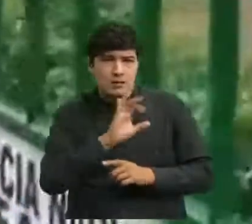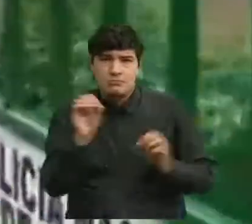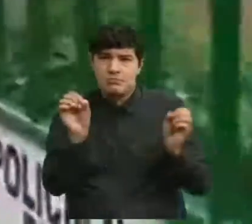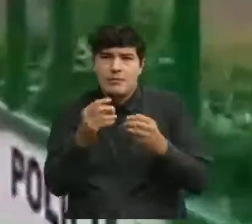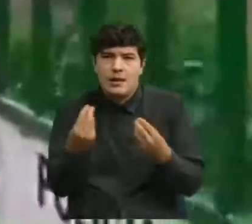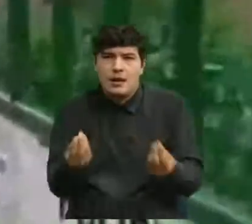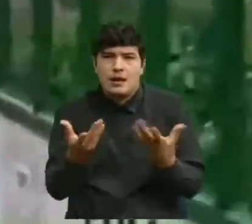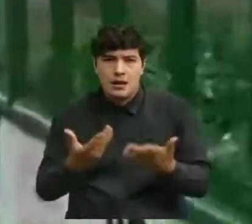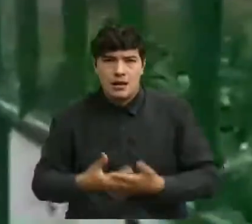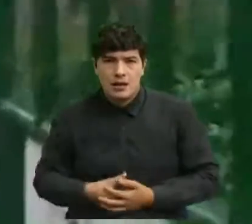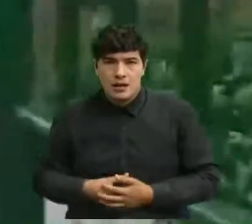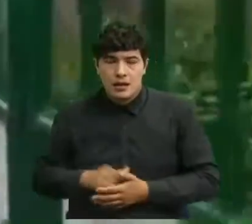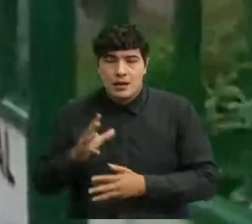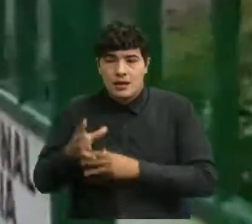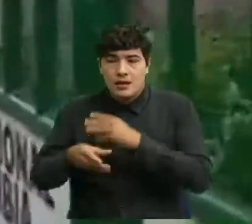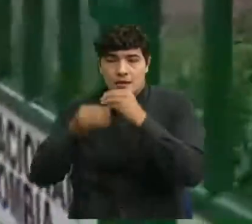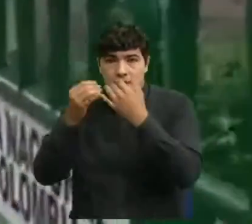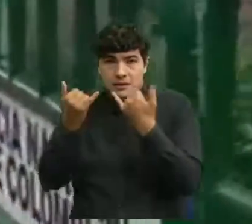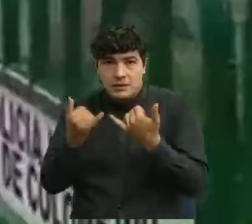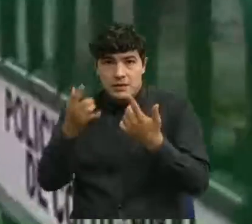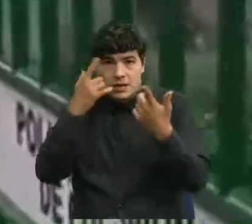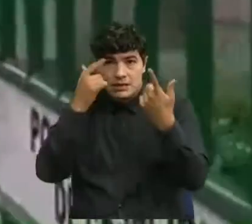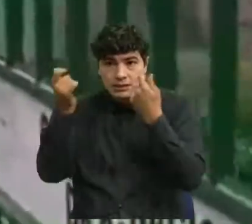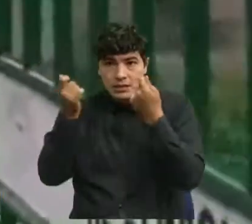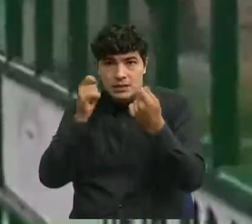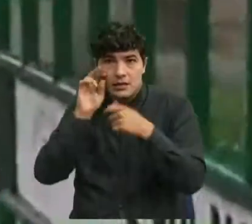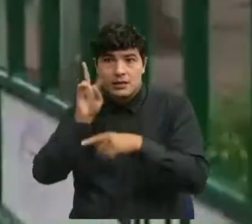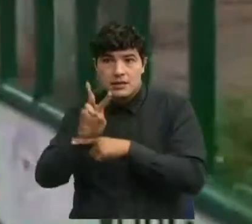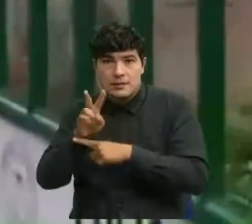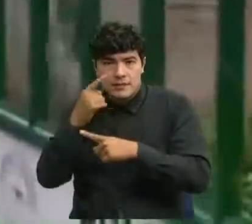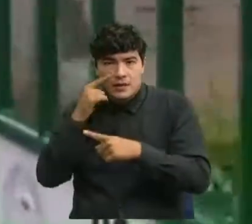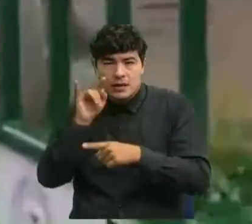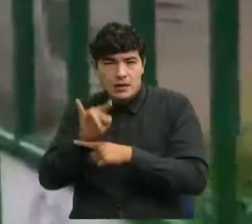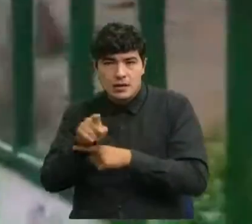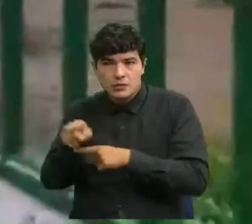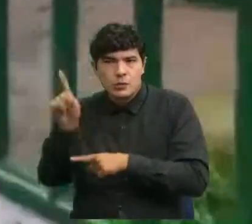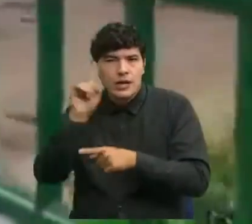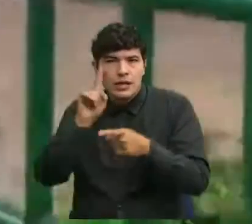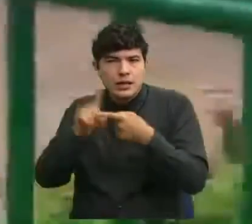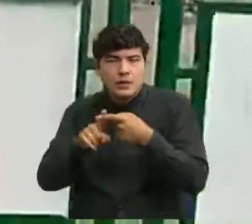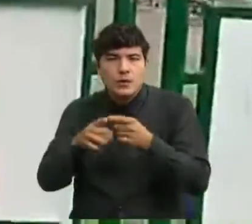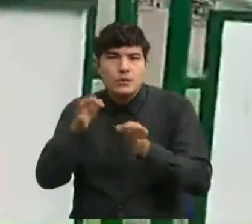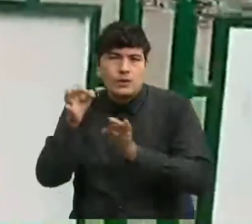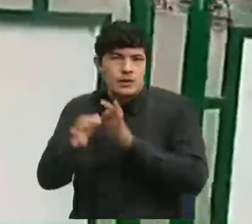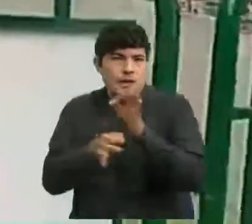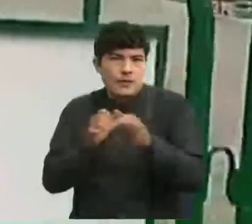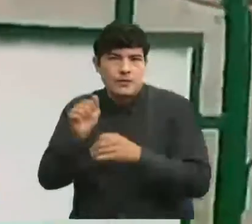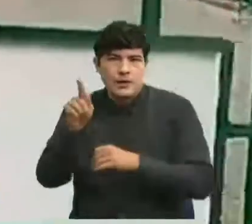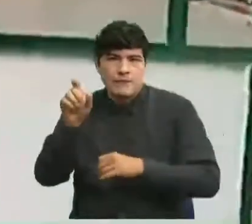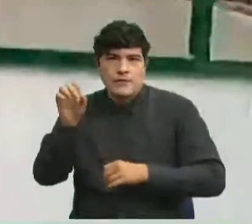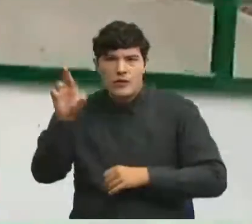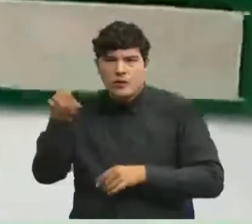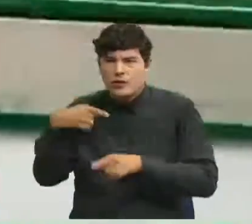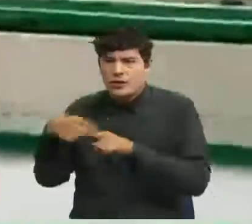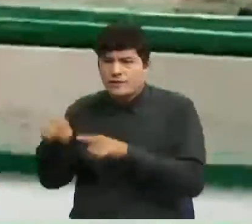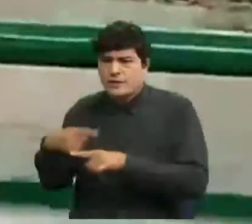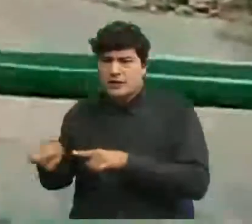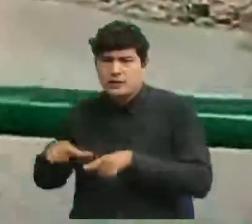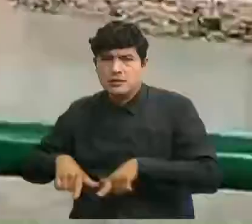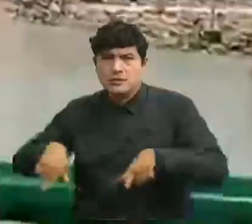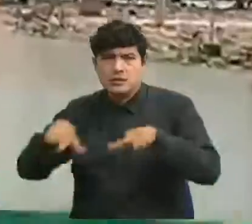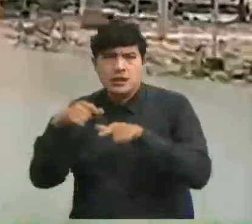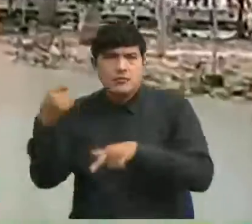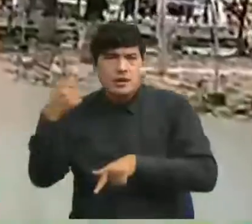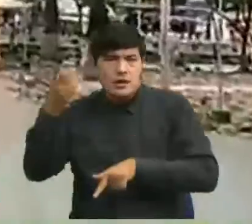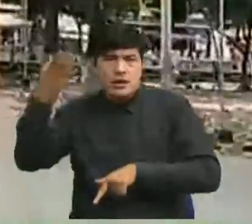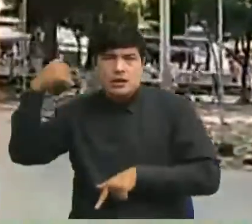Las autoridades señalaron que además de una estrategia de seguridad, también lo que buscan es el control de aforos en esos espacios, donde en las